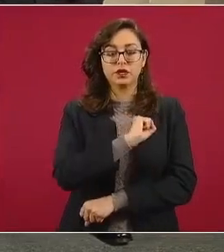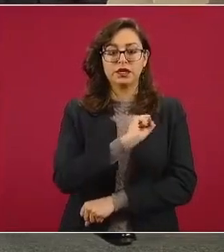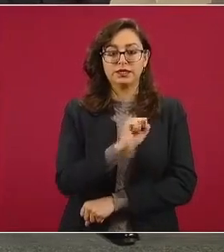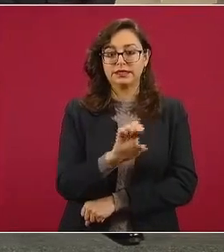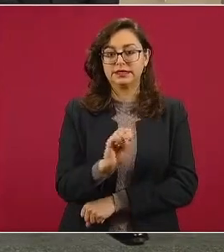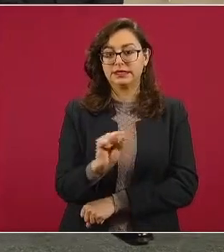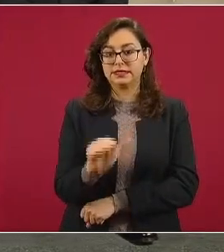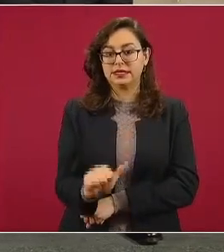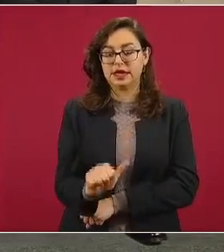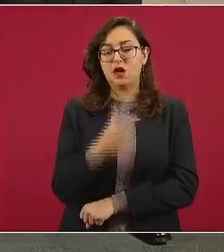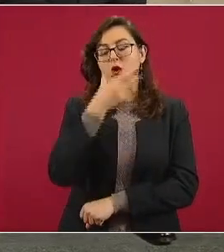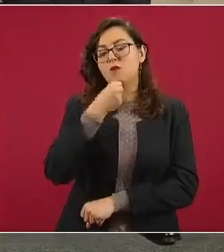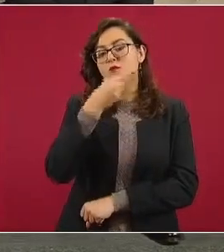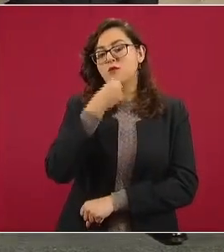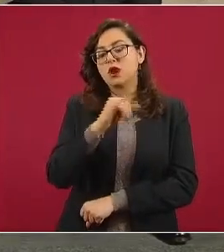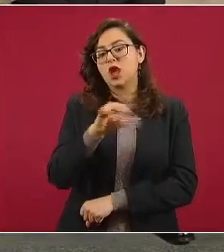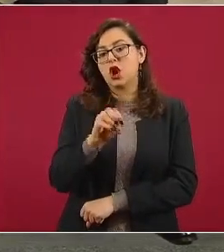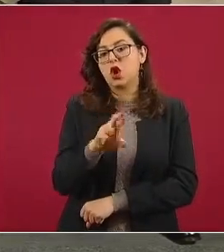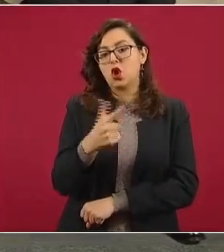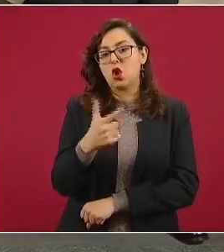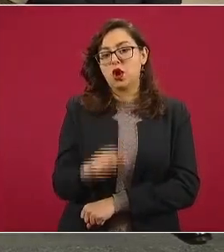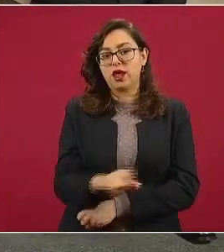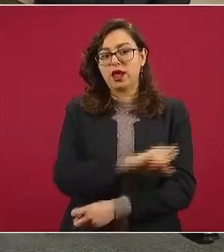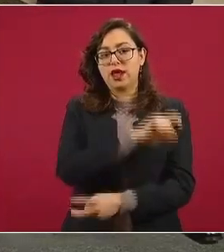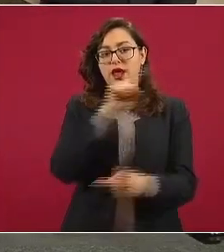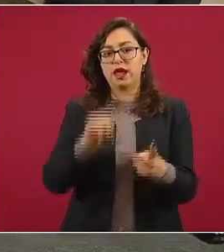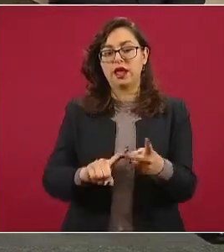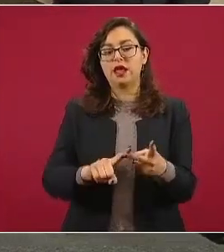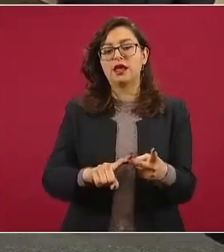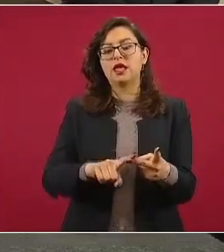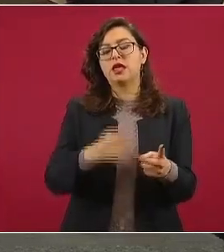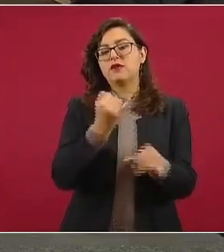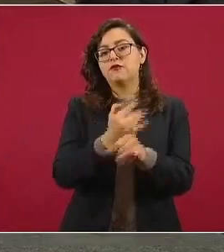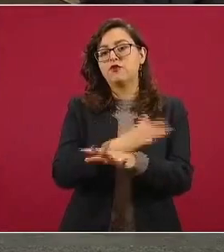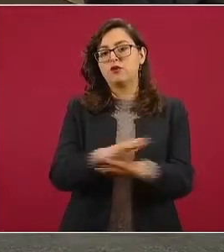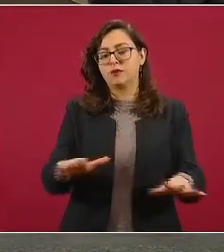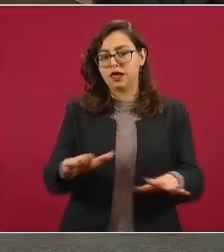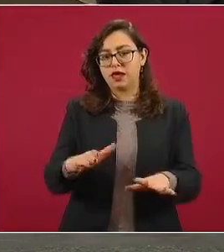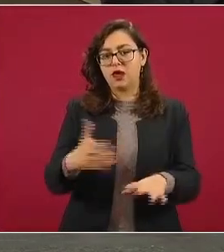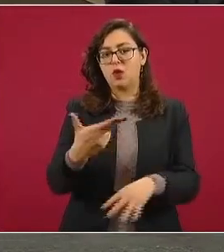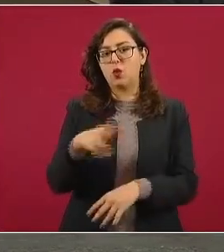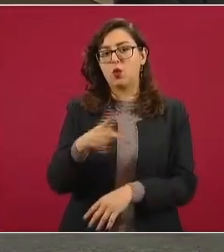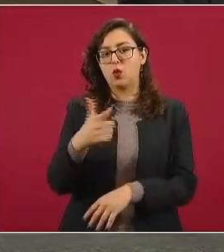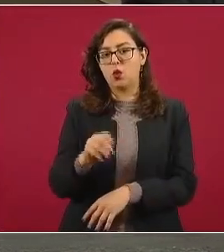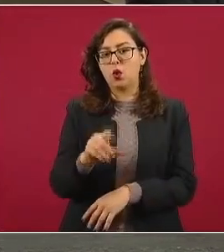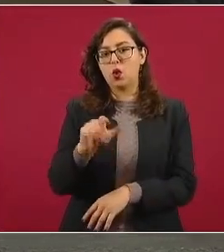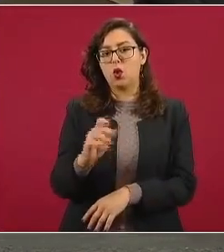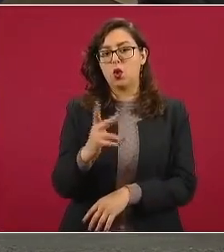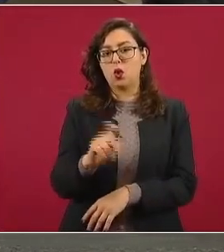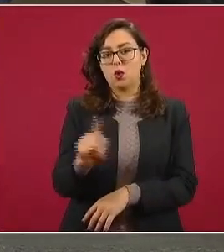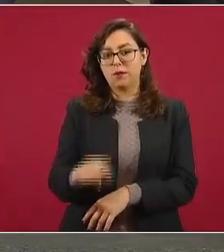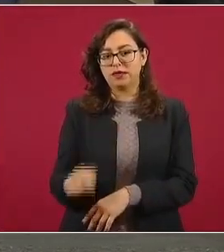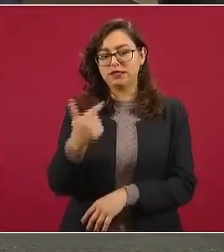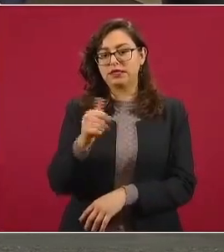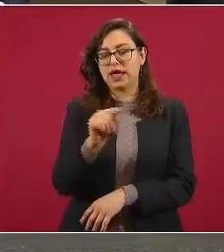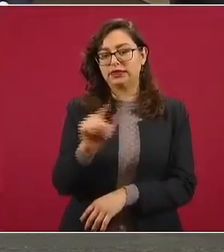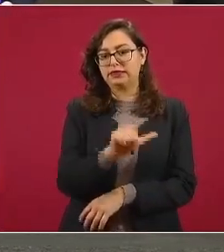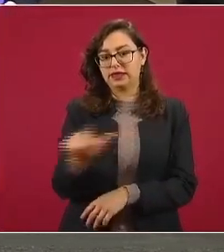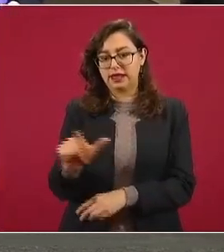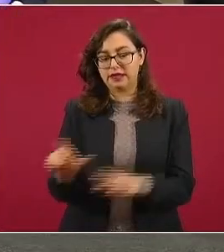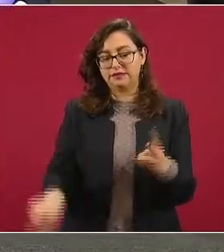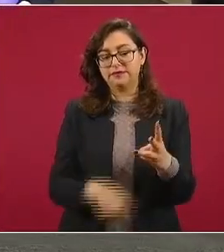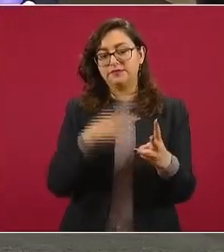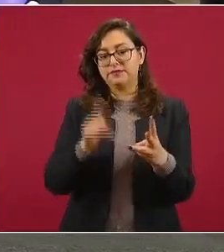luego Hugo López-Gatell nos informa y posteriormente hablamos